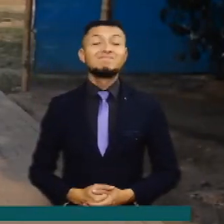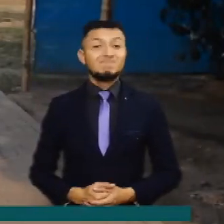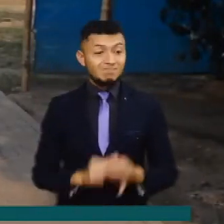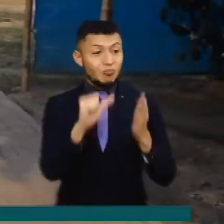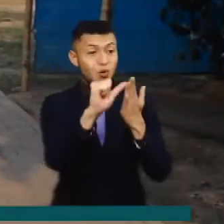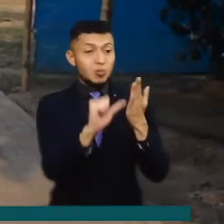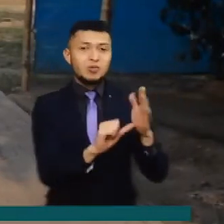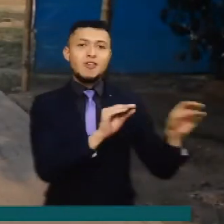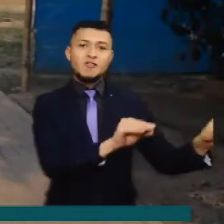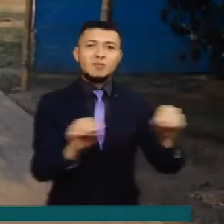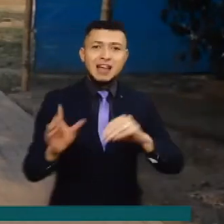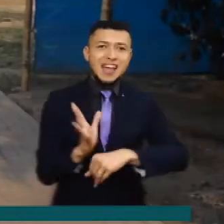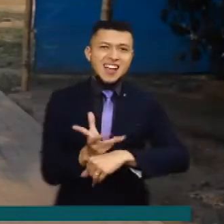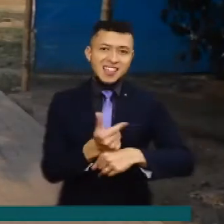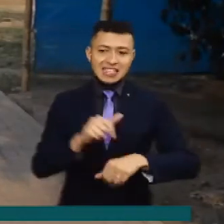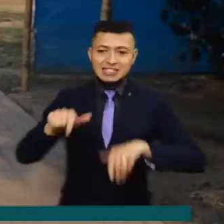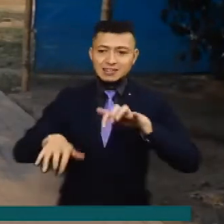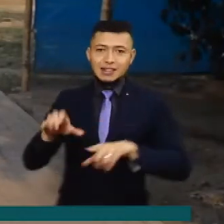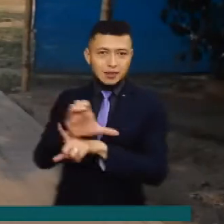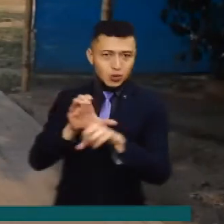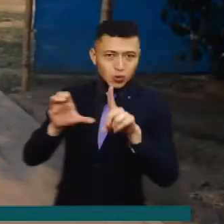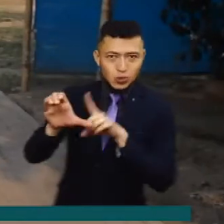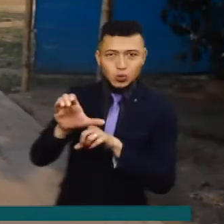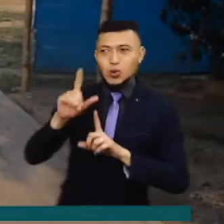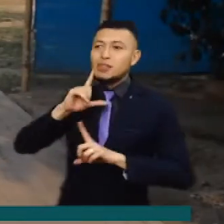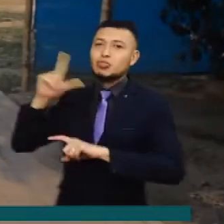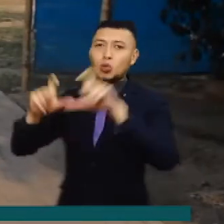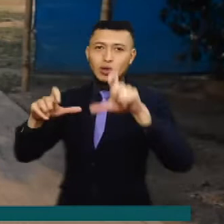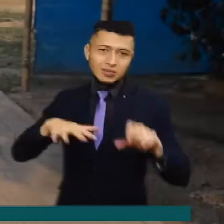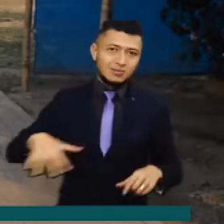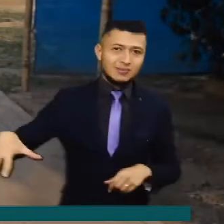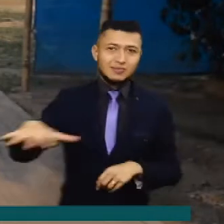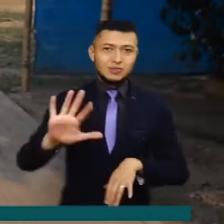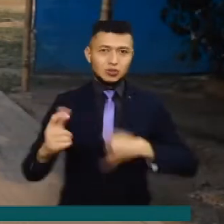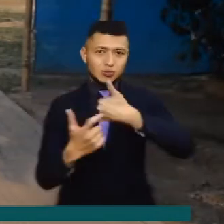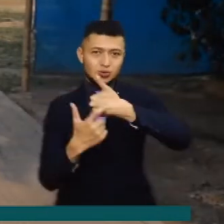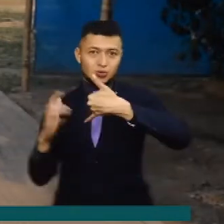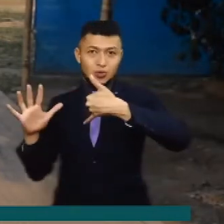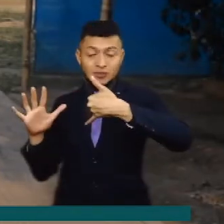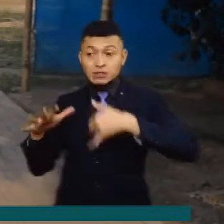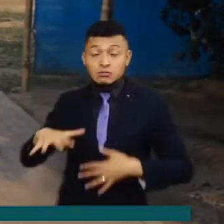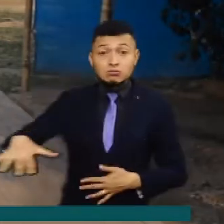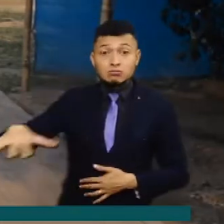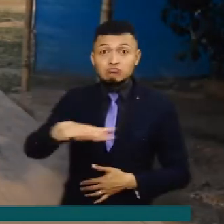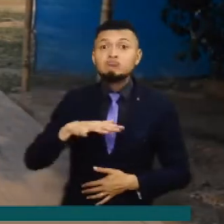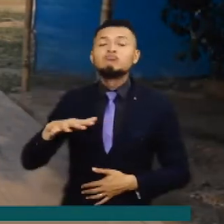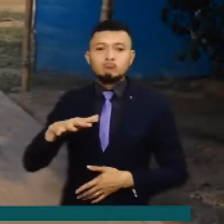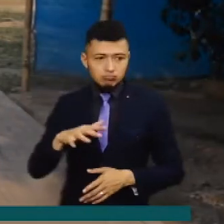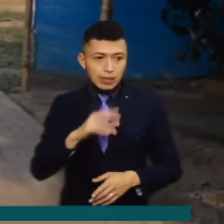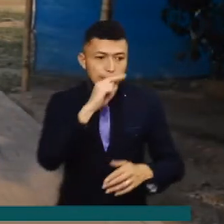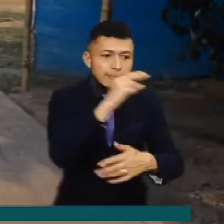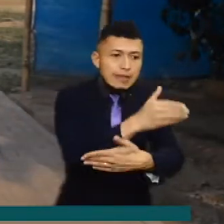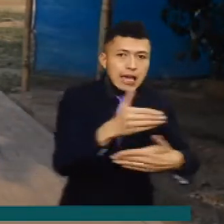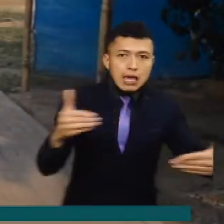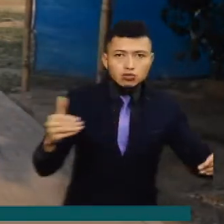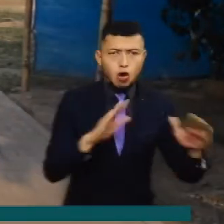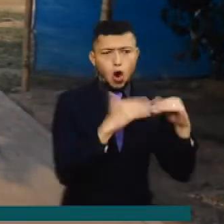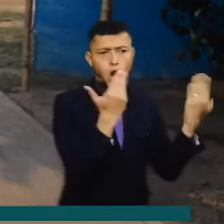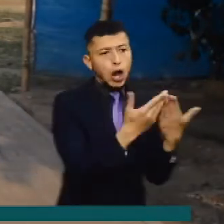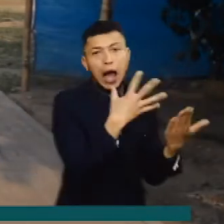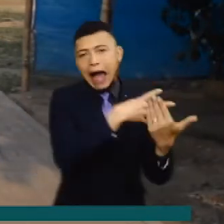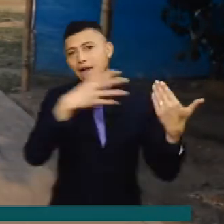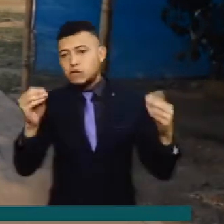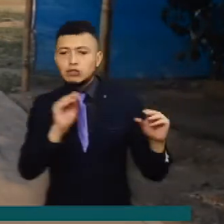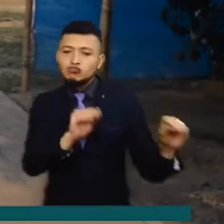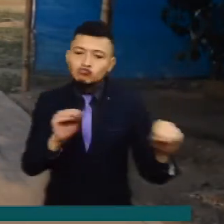A través de programas de formación artística, la Secretaría de Cultura y Turismo del Guaviare ofrece programas extracurriculares a niños y niñas